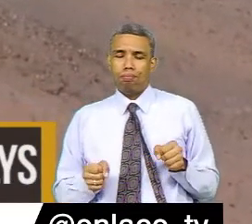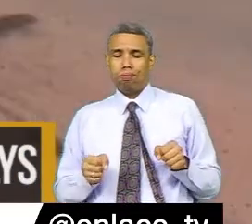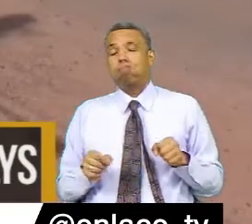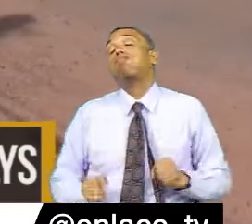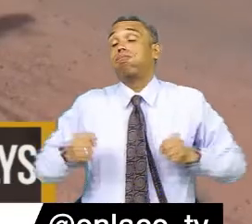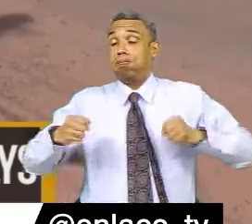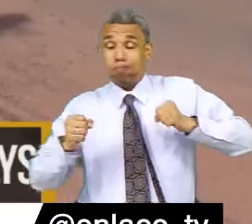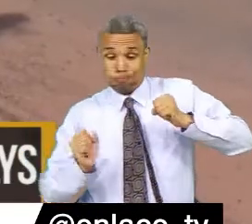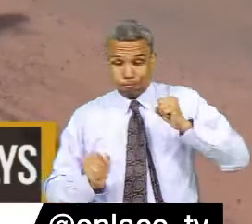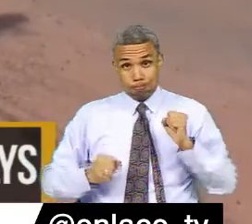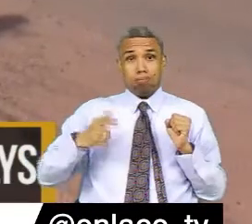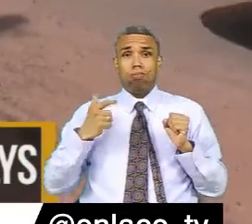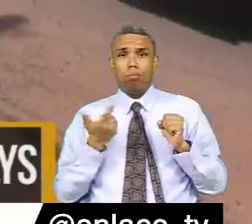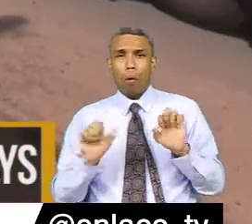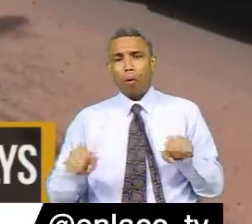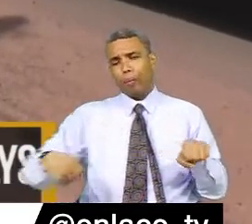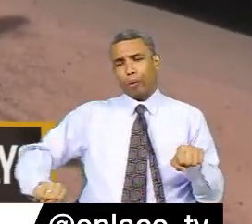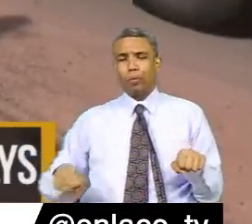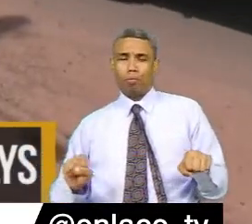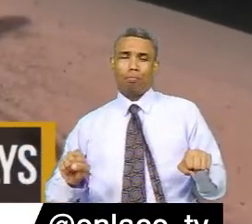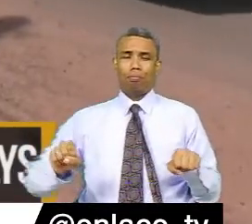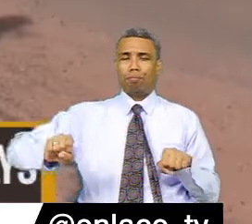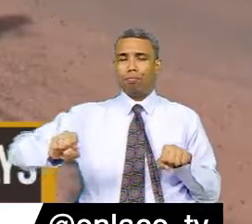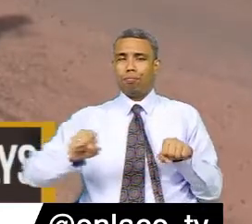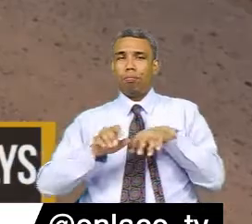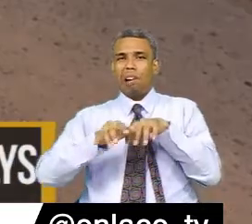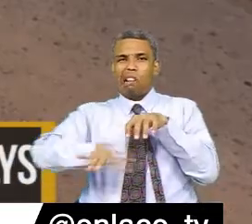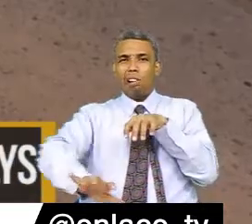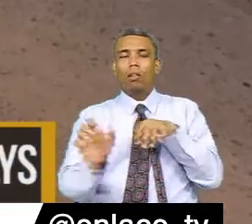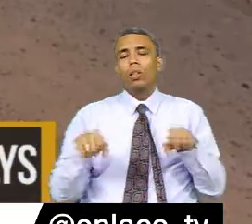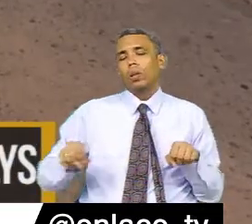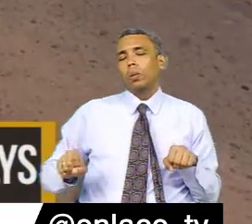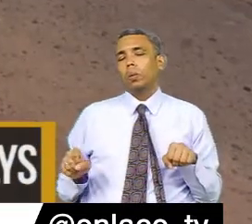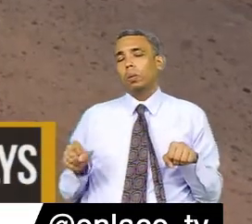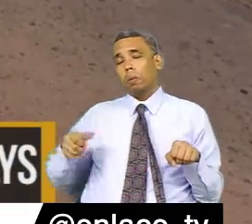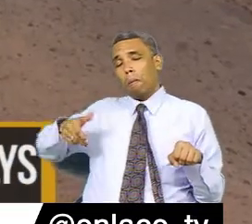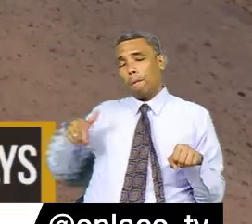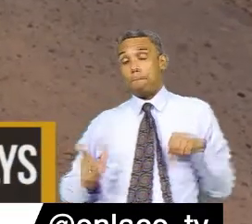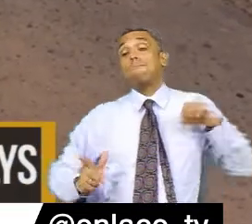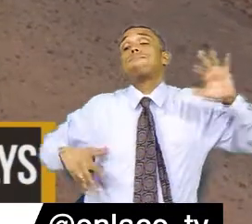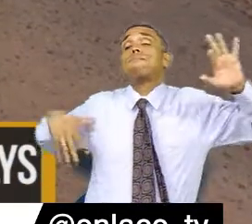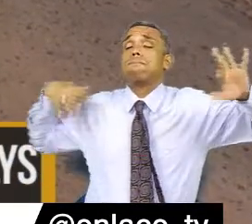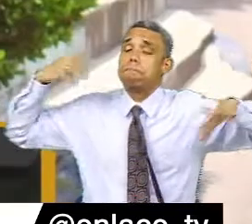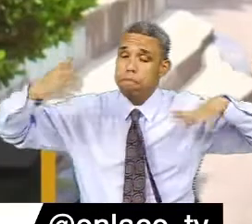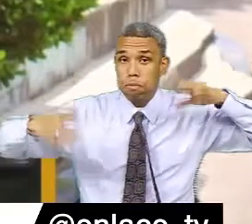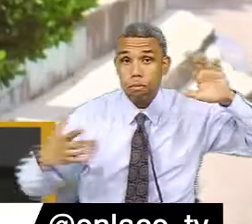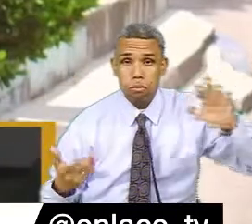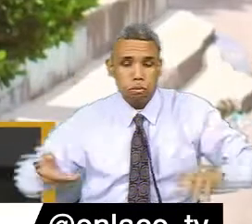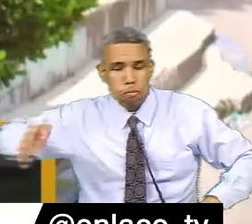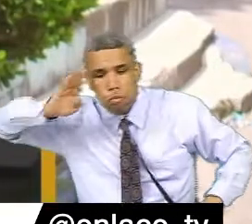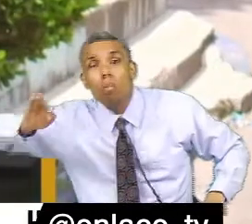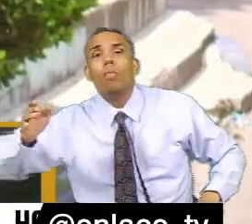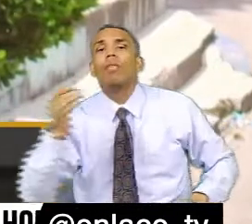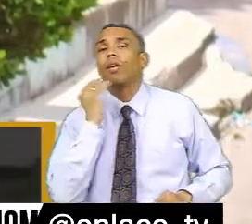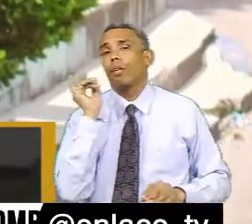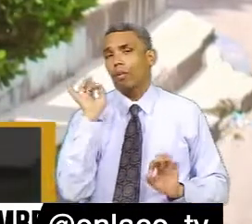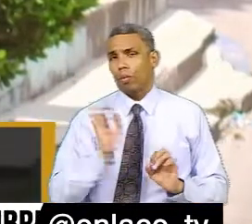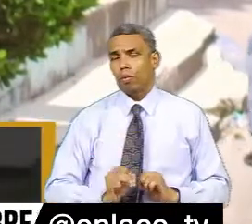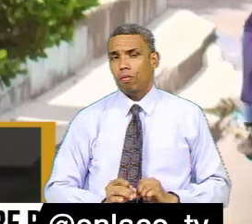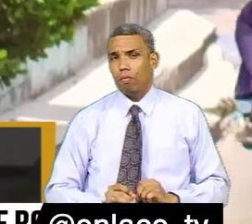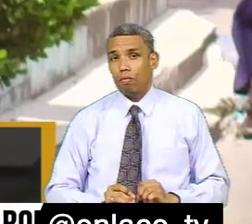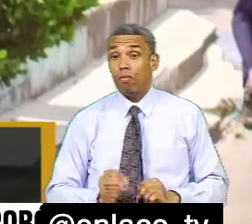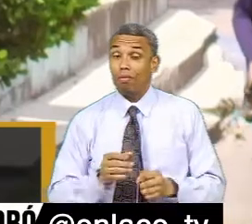sobre todo se han caído las motos, también hubo un accidente que lo pueden recordar ellos mismos, un accidente con una niña que se fue allá.